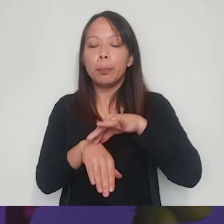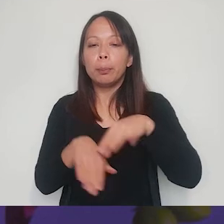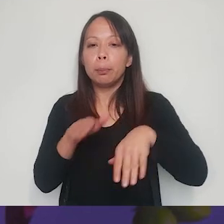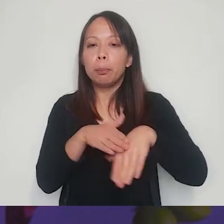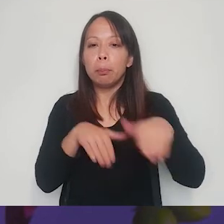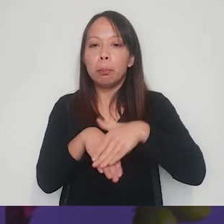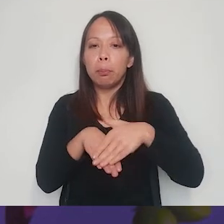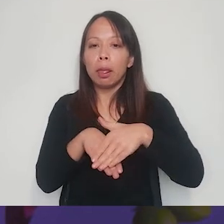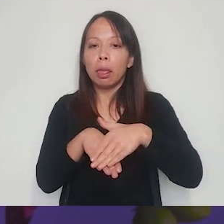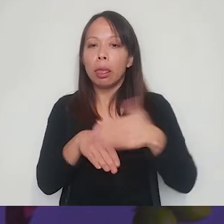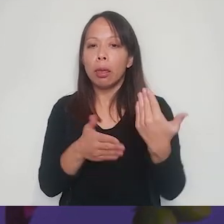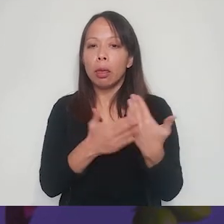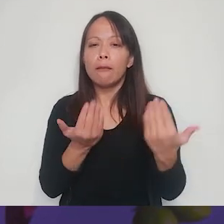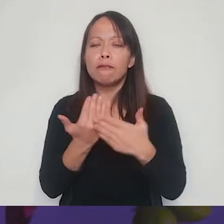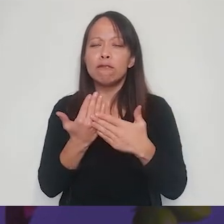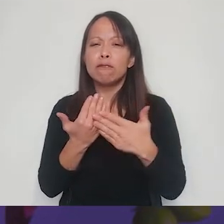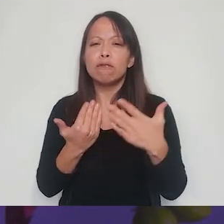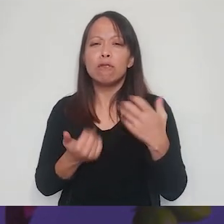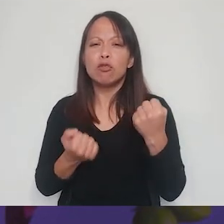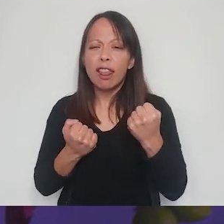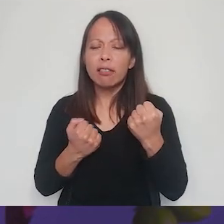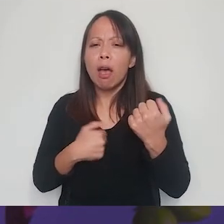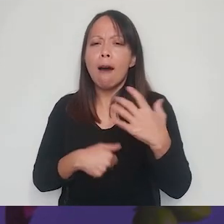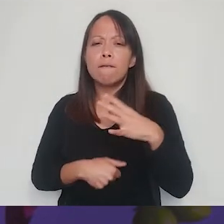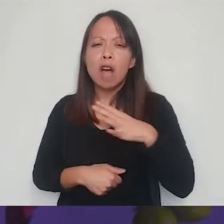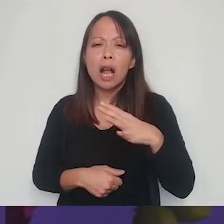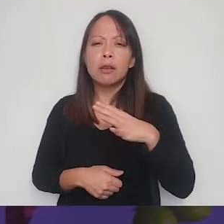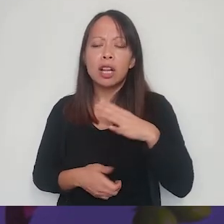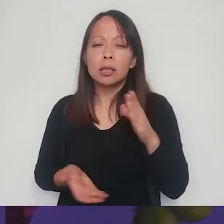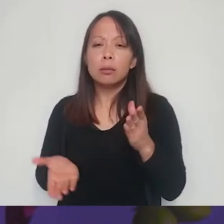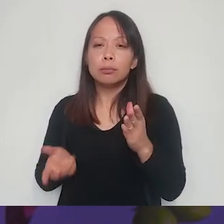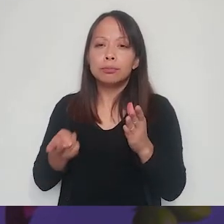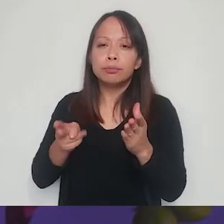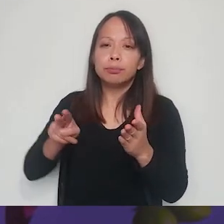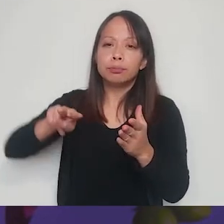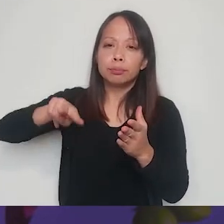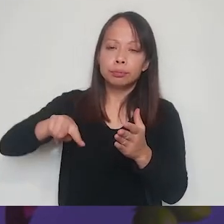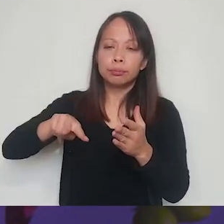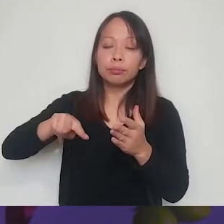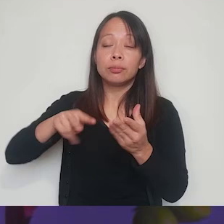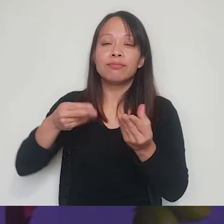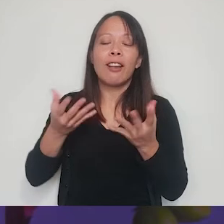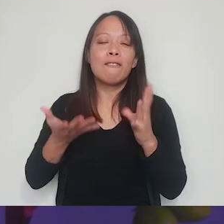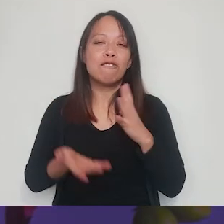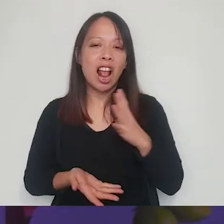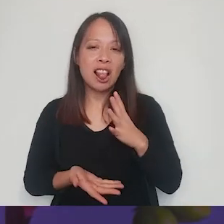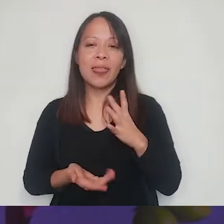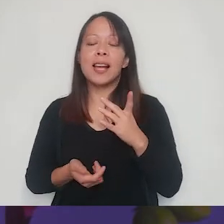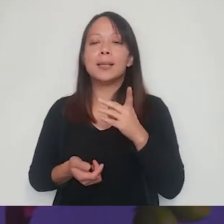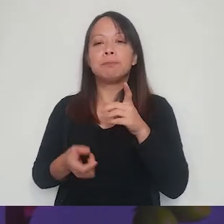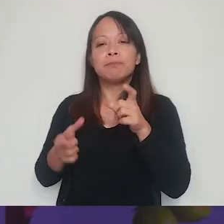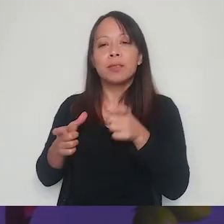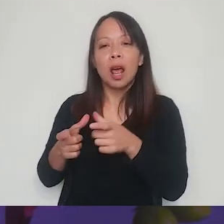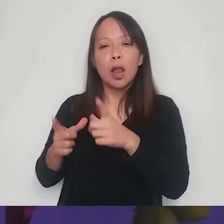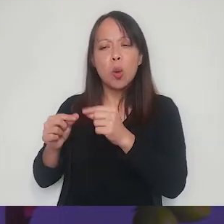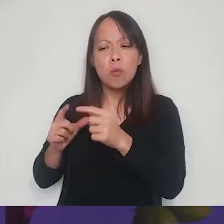que los que fueron tratados con las dos drogas se ponen derechos inmediatamente. Esto, la capacidad de enderezarse en ratones, se puede medir, y lo